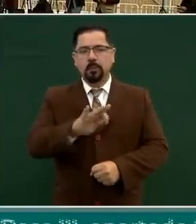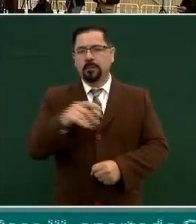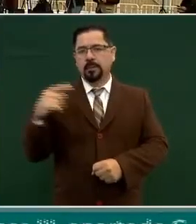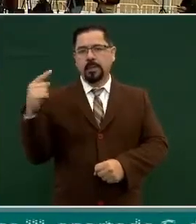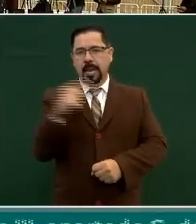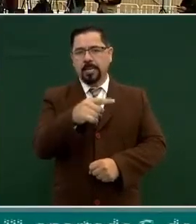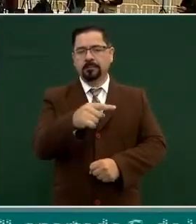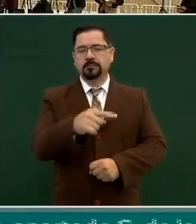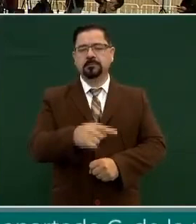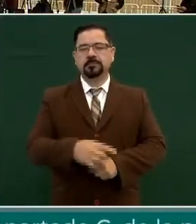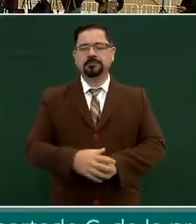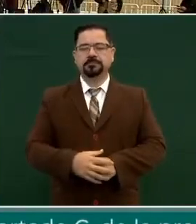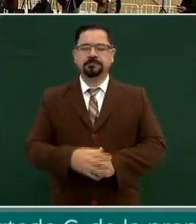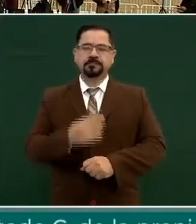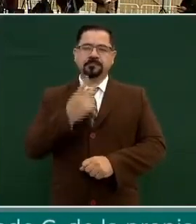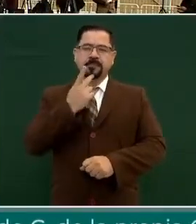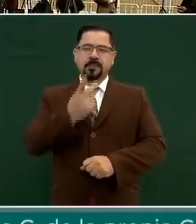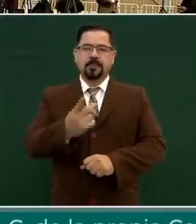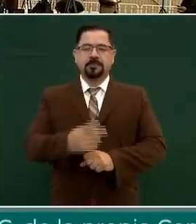Decía